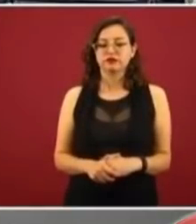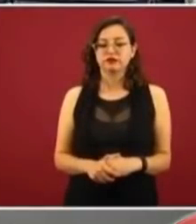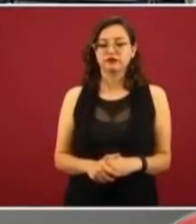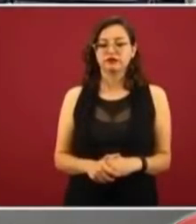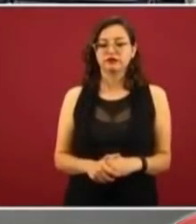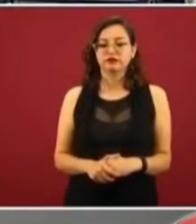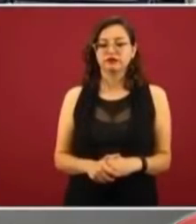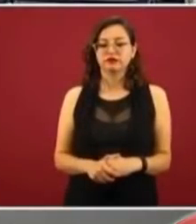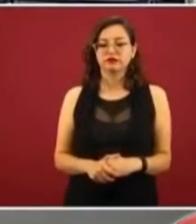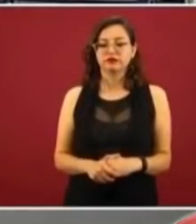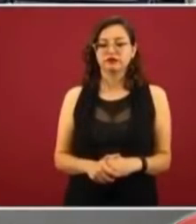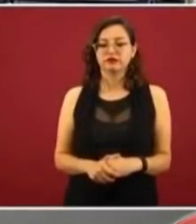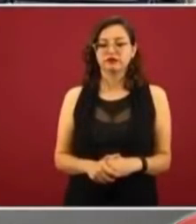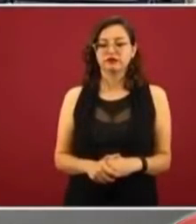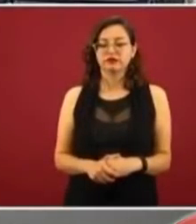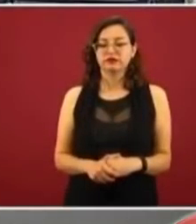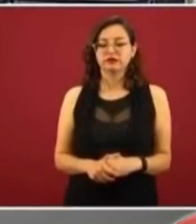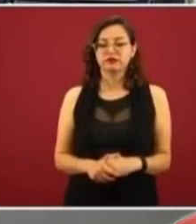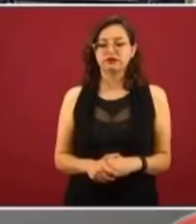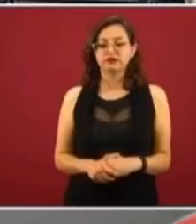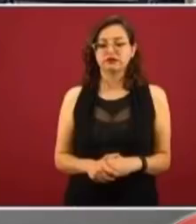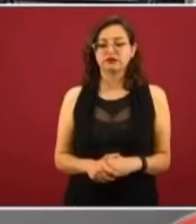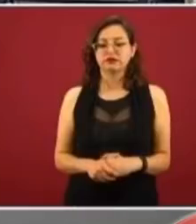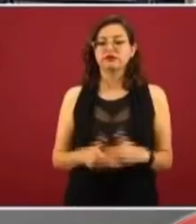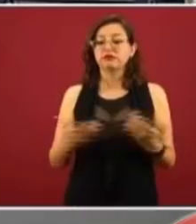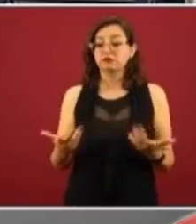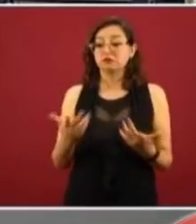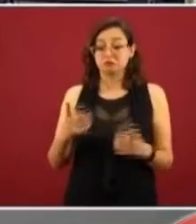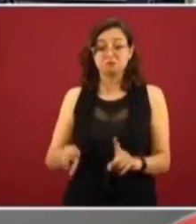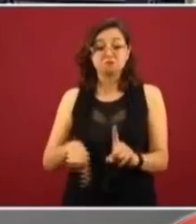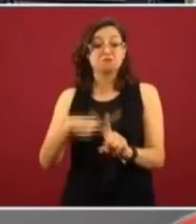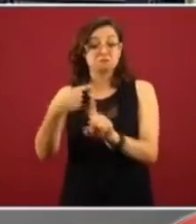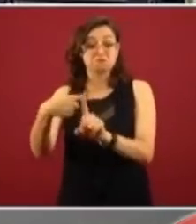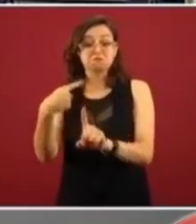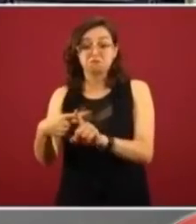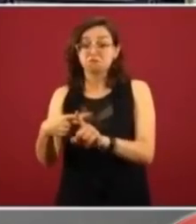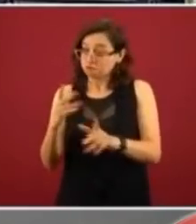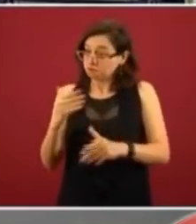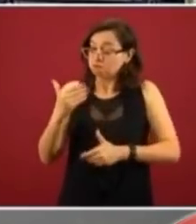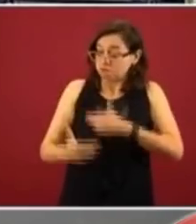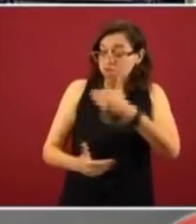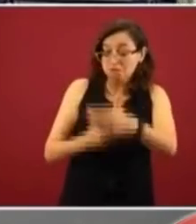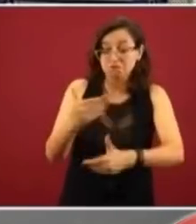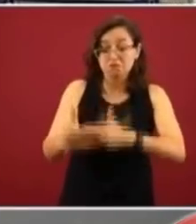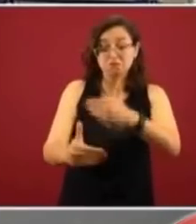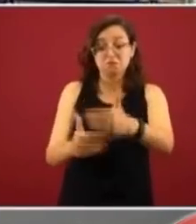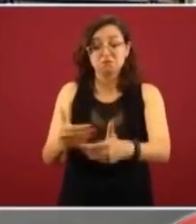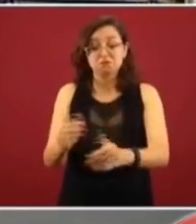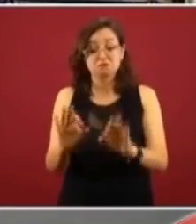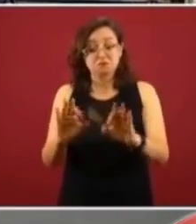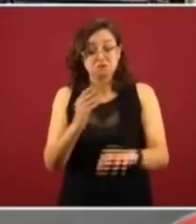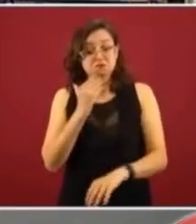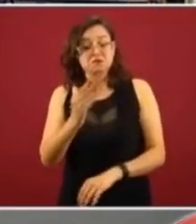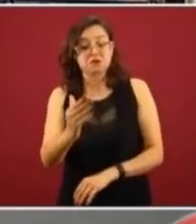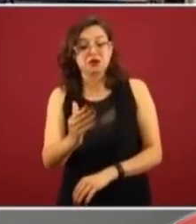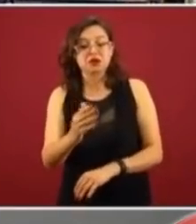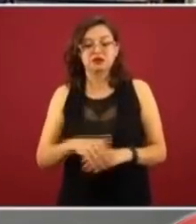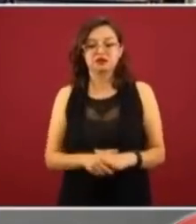es un signo positivo, alentador. Sí, definitivamente. Perdón, disculpa.